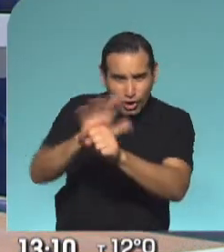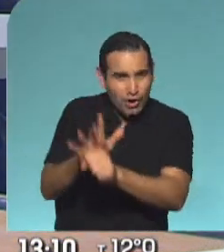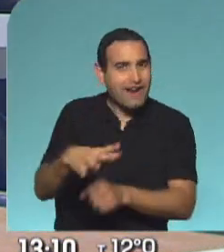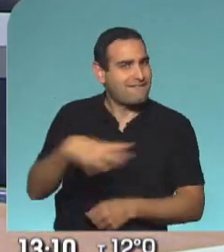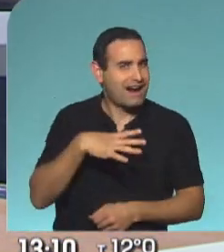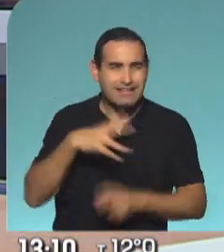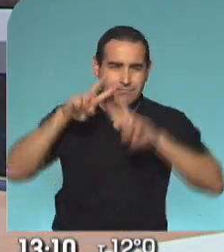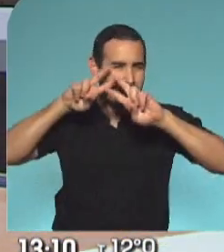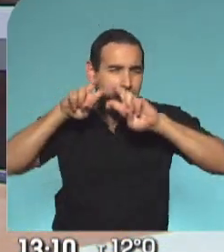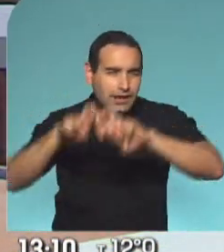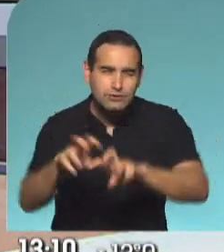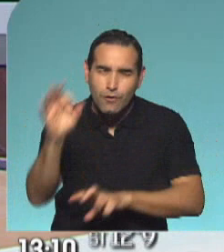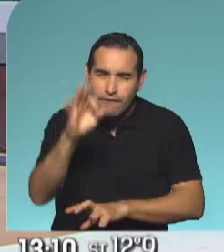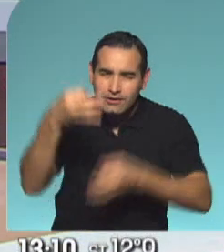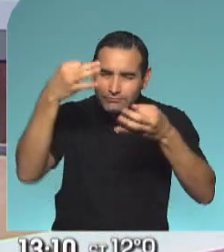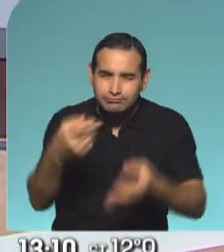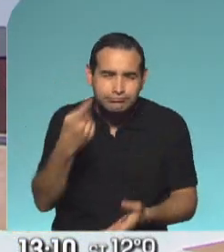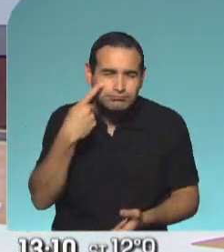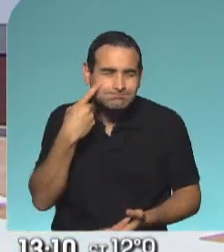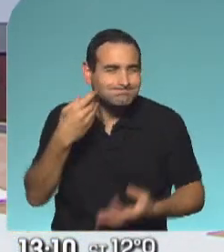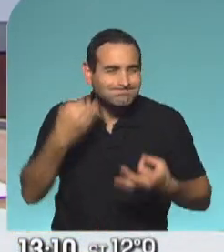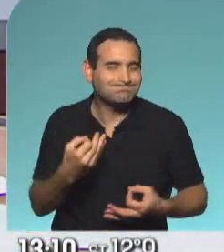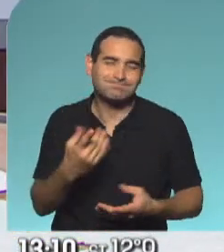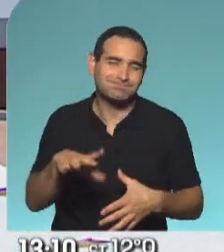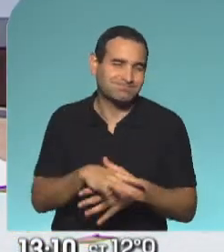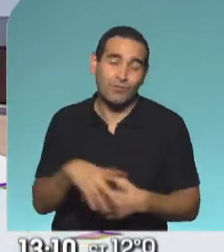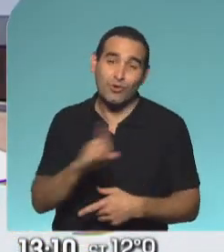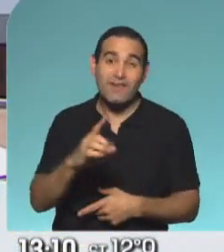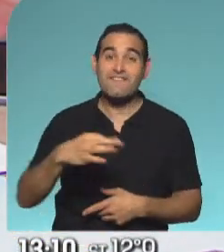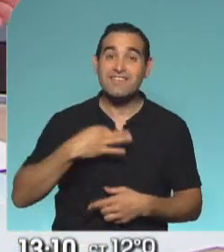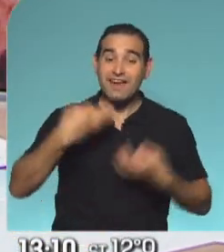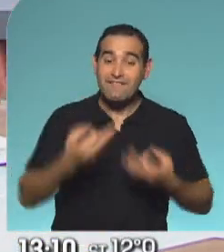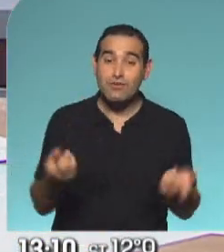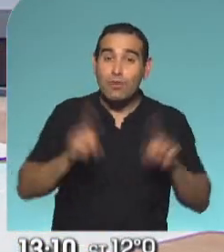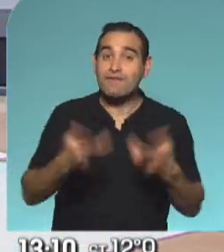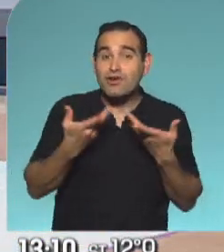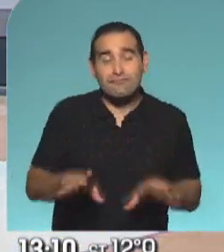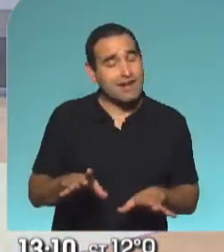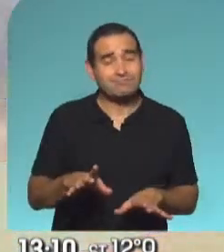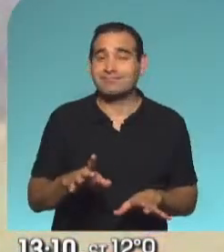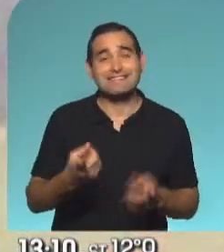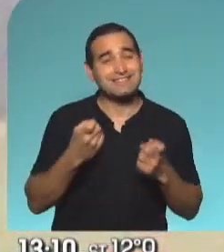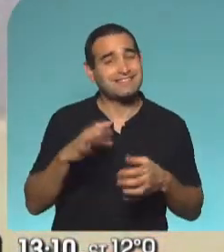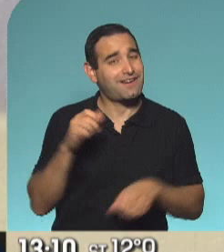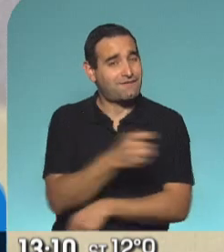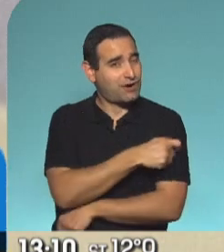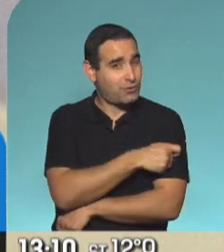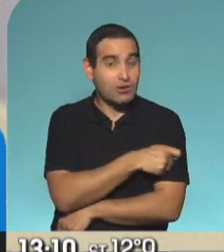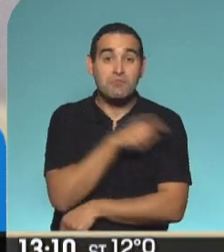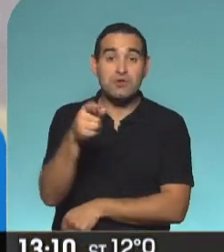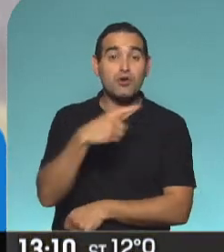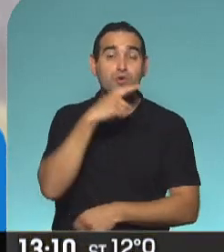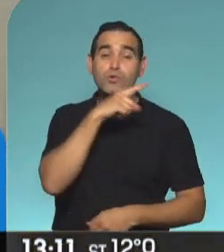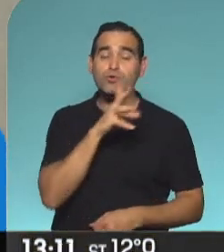mucho por saber, y que la vida tal cual la conocemos será recién con la vacuna. ¿Cómo no ilusionarnos con las noticias que llegan desde